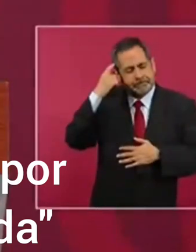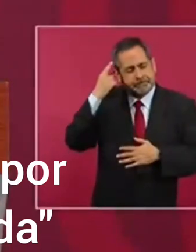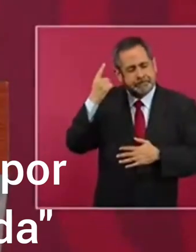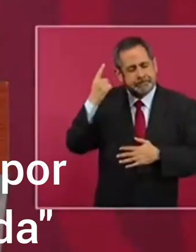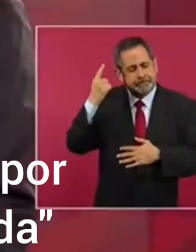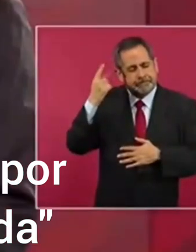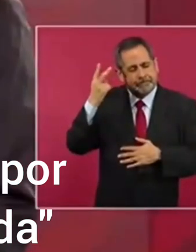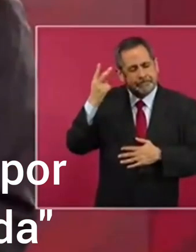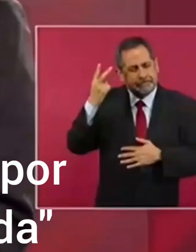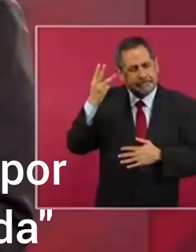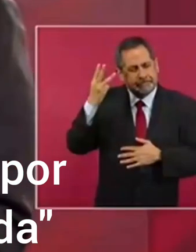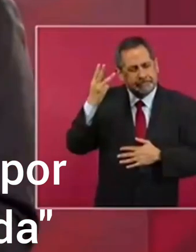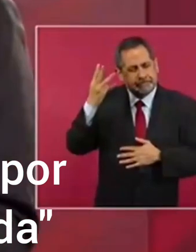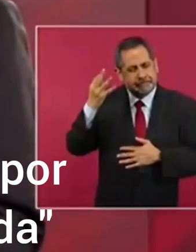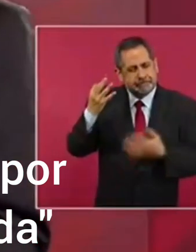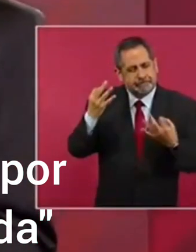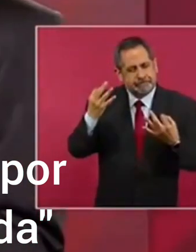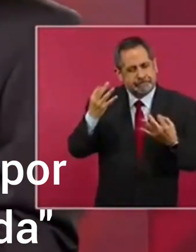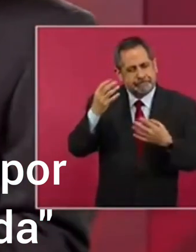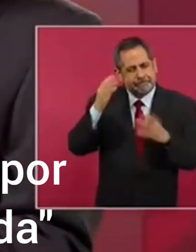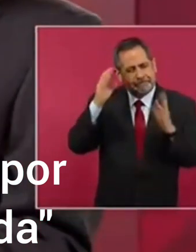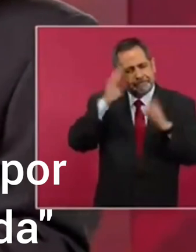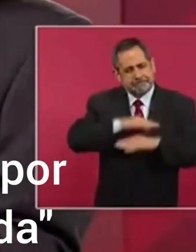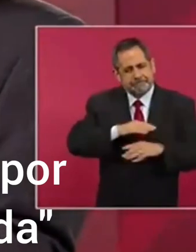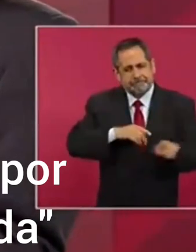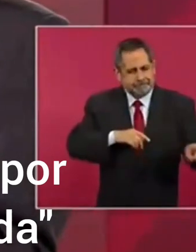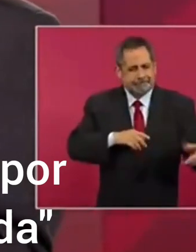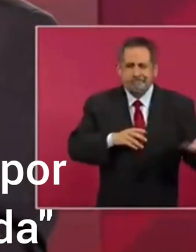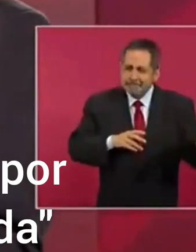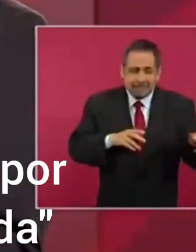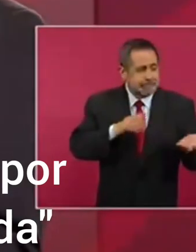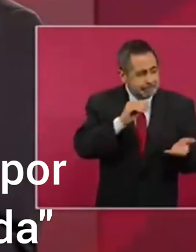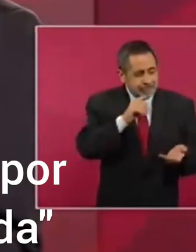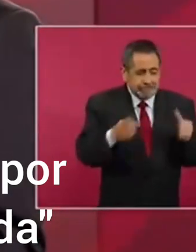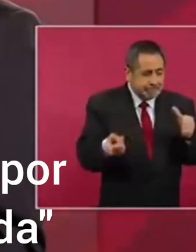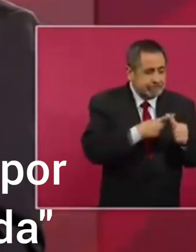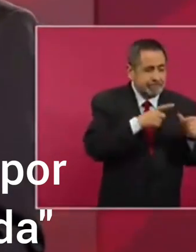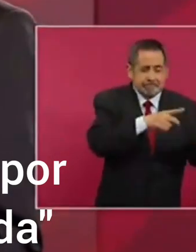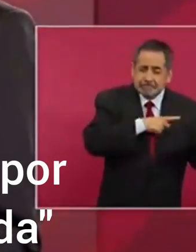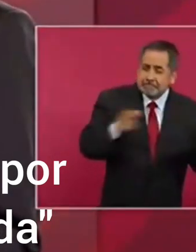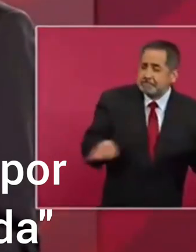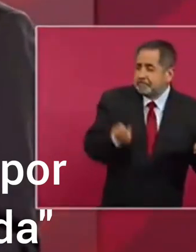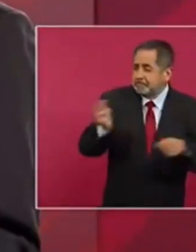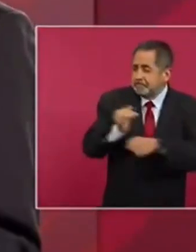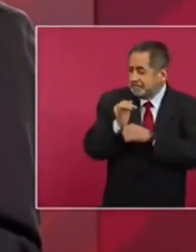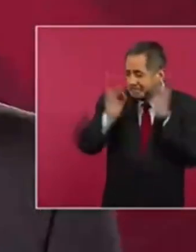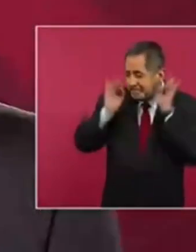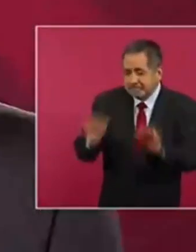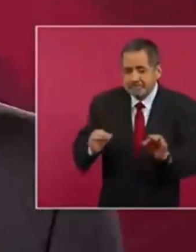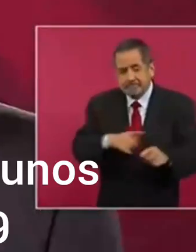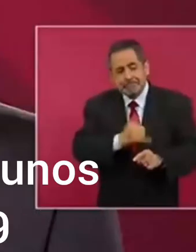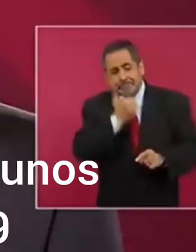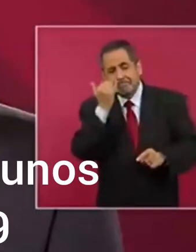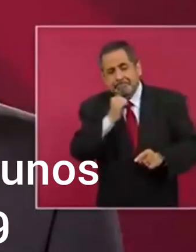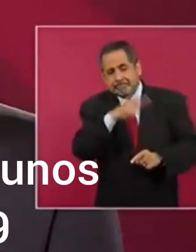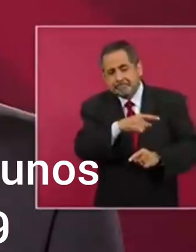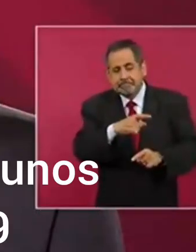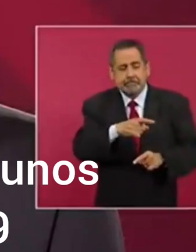restringida adjudicación directa oa través de la nueva figura del proceso de selección de proveedores lo cual al